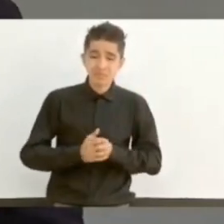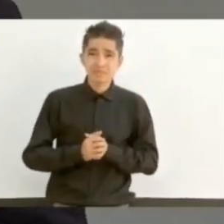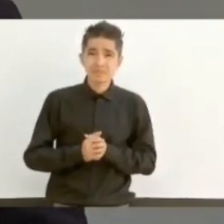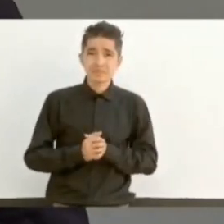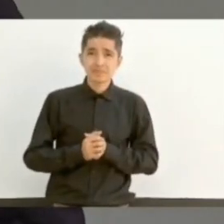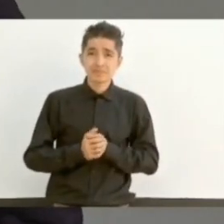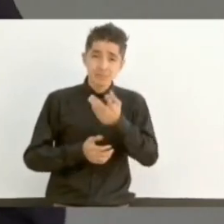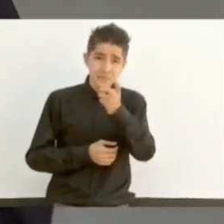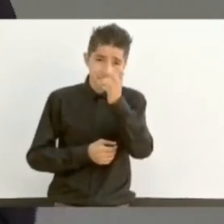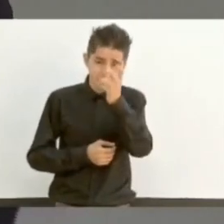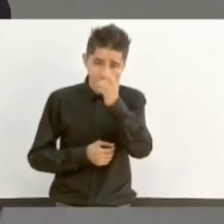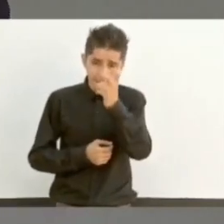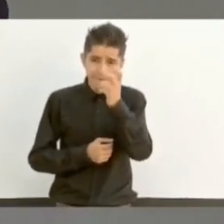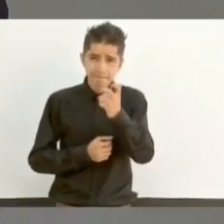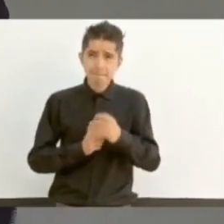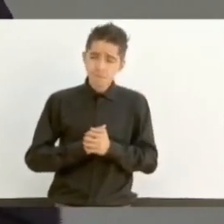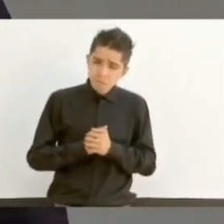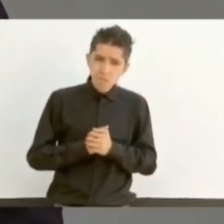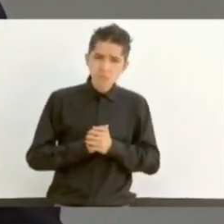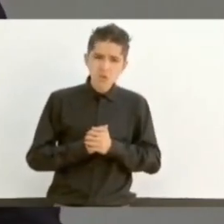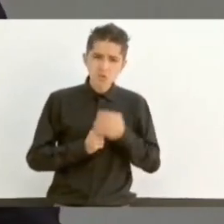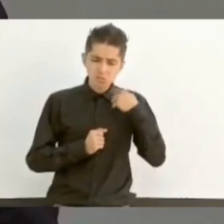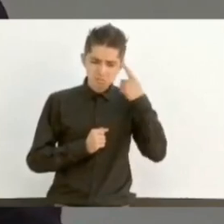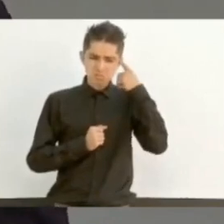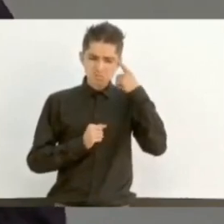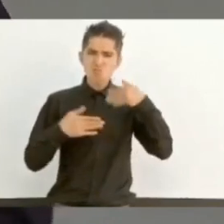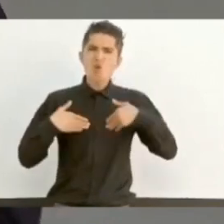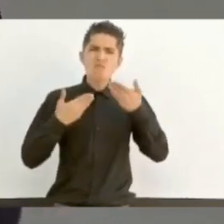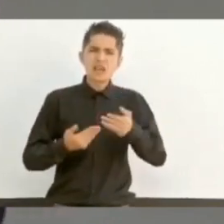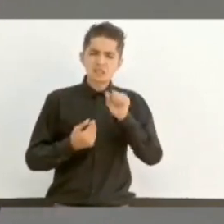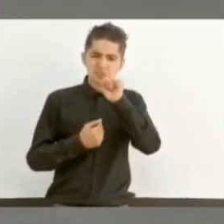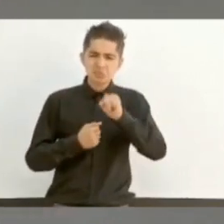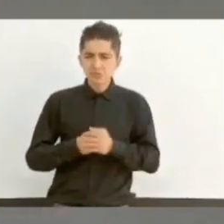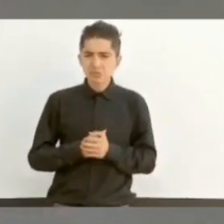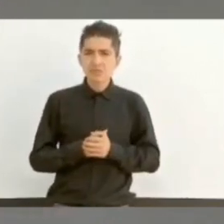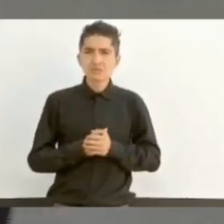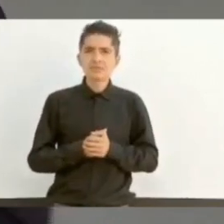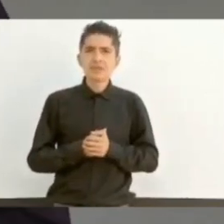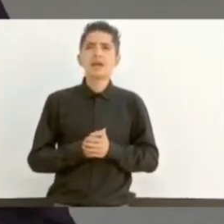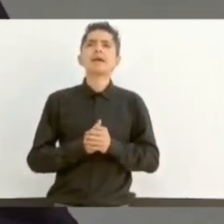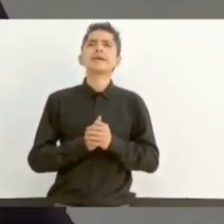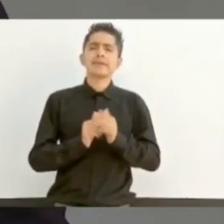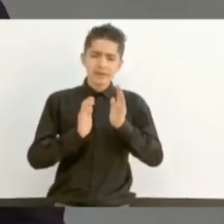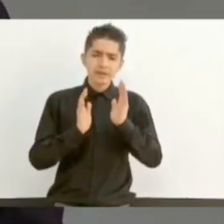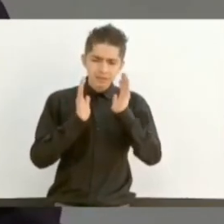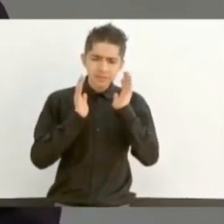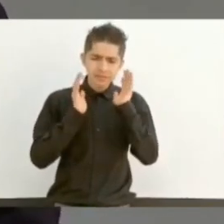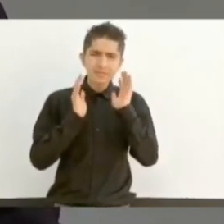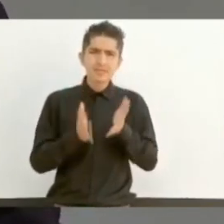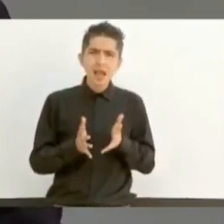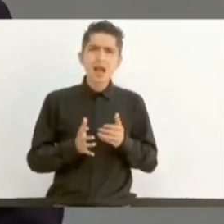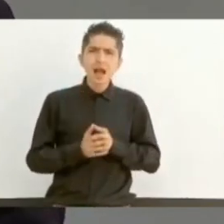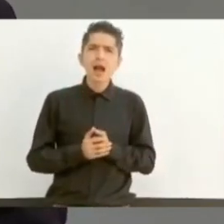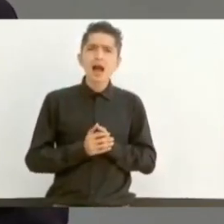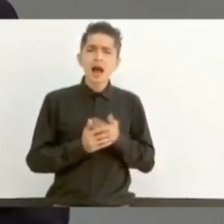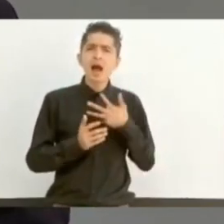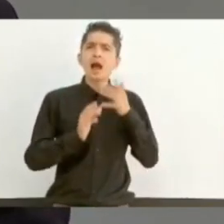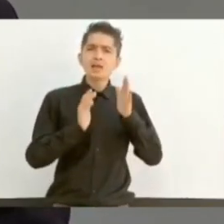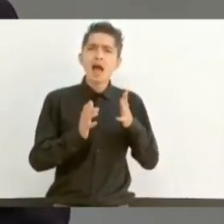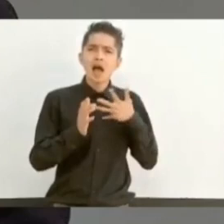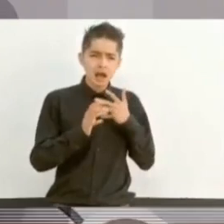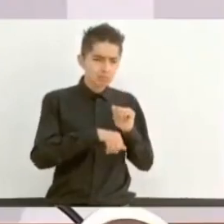Por eso tenemos confianza. Ya se están integrando las brigadas de